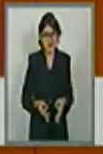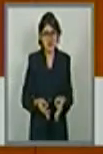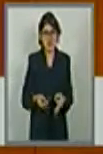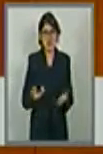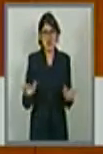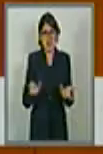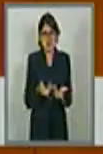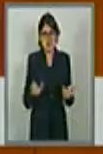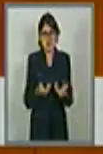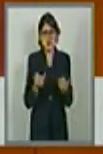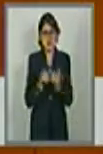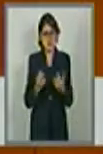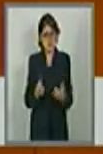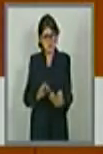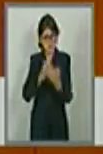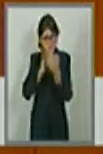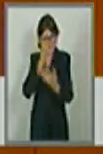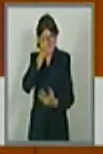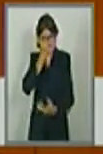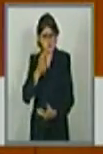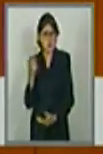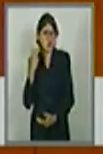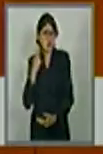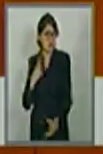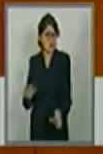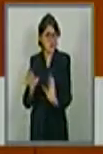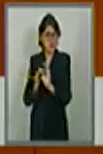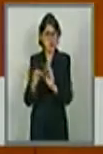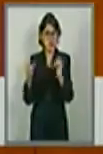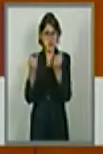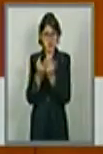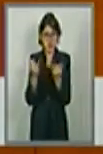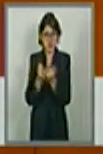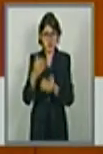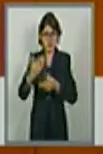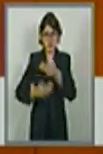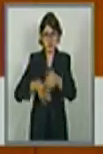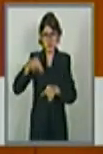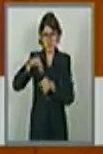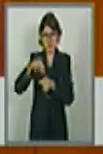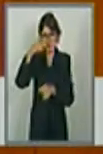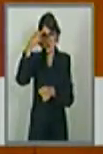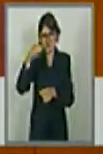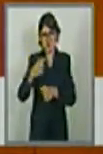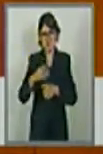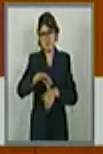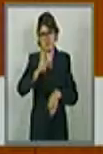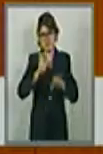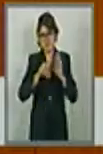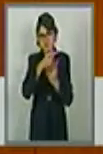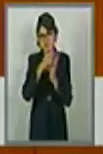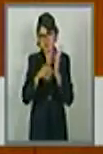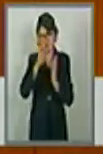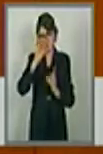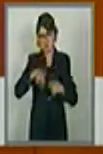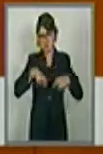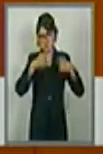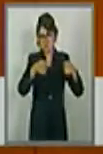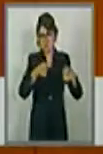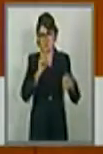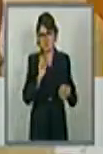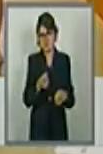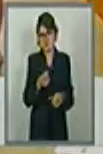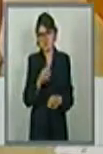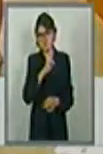responsabilidad política y al prestigio moral que debe prevalecer en la selección de candidatos a los distintos cargos de